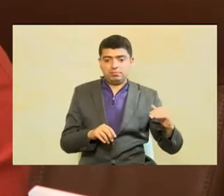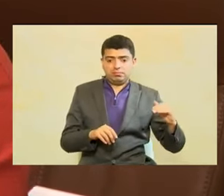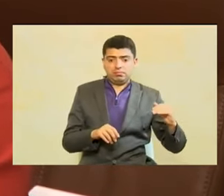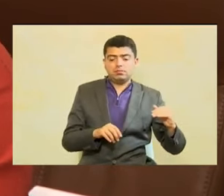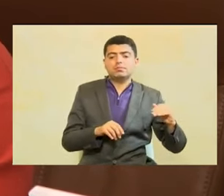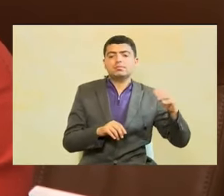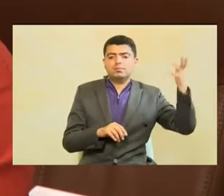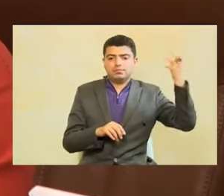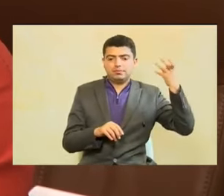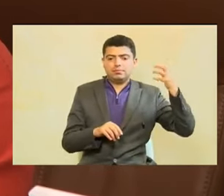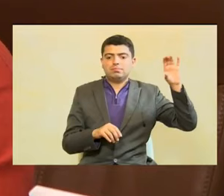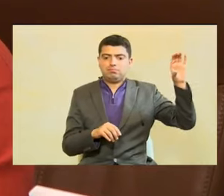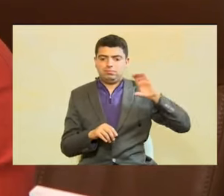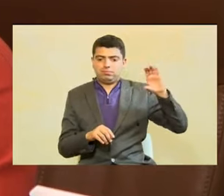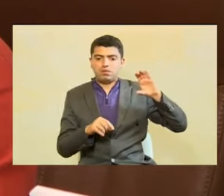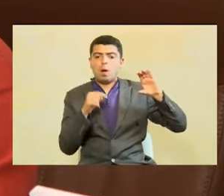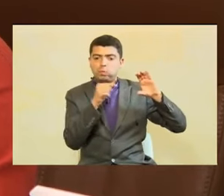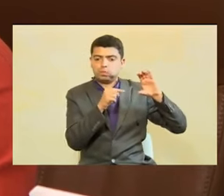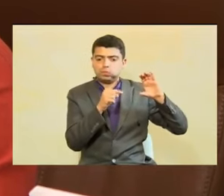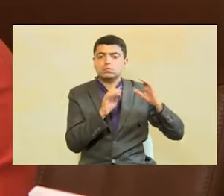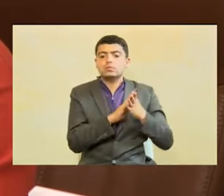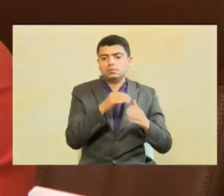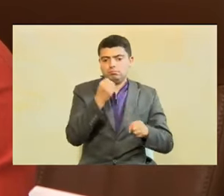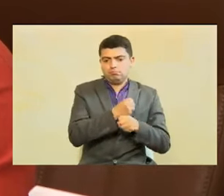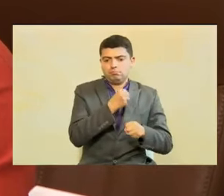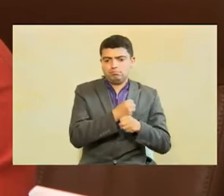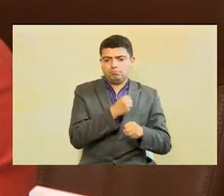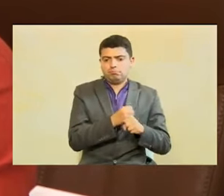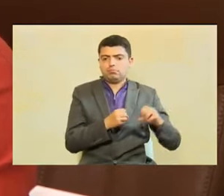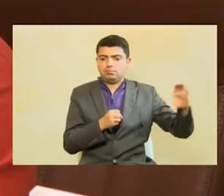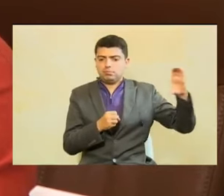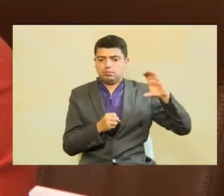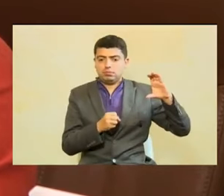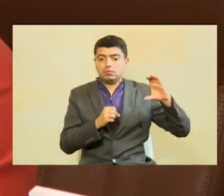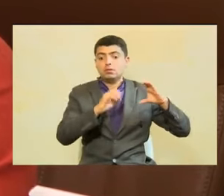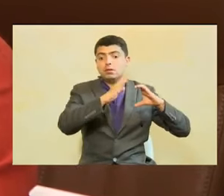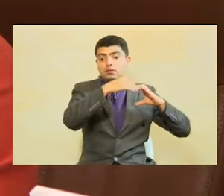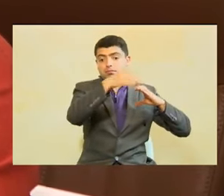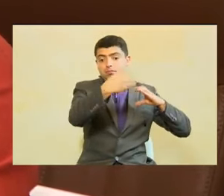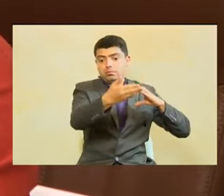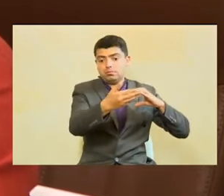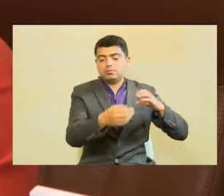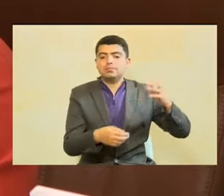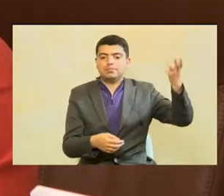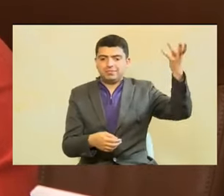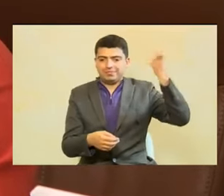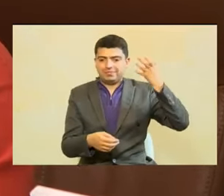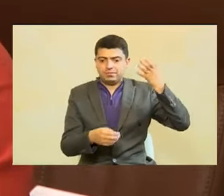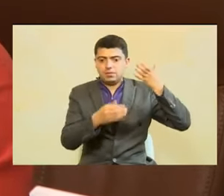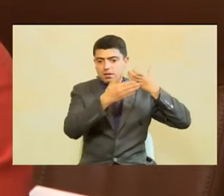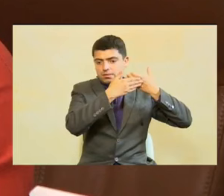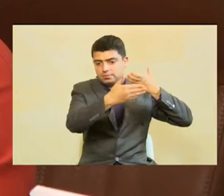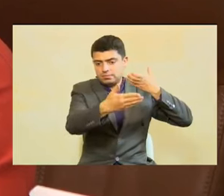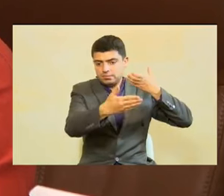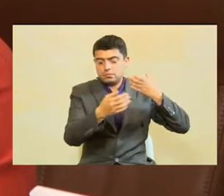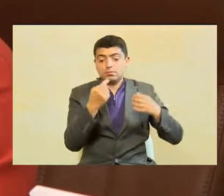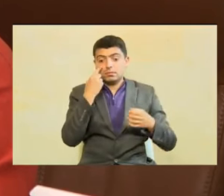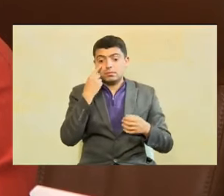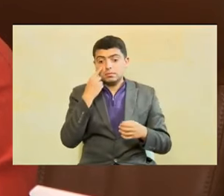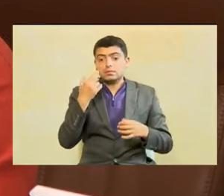su salario de trabajador posterior a pensionarse sino que le